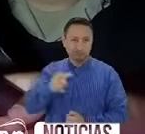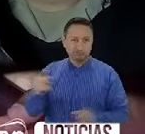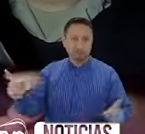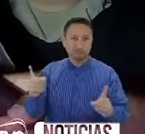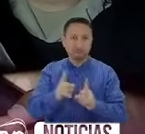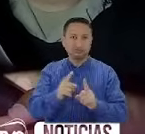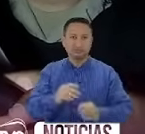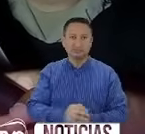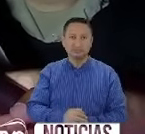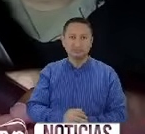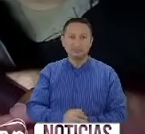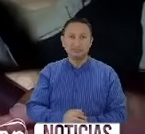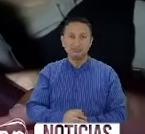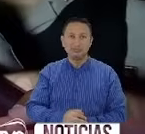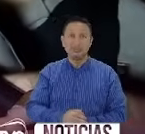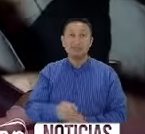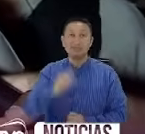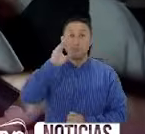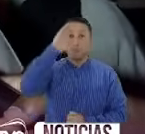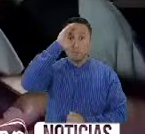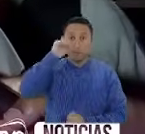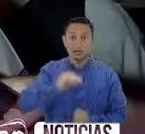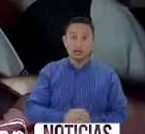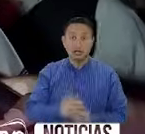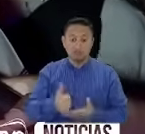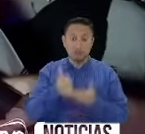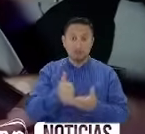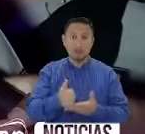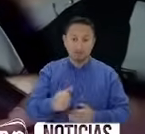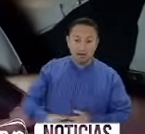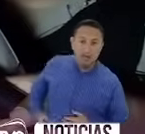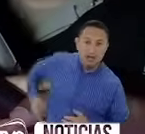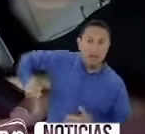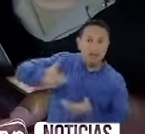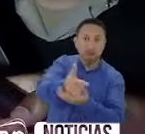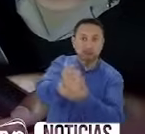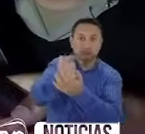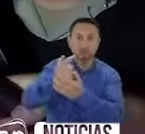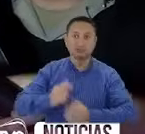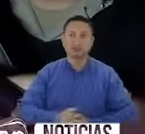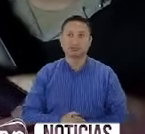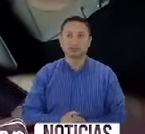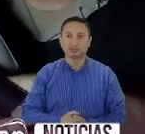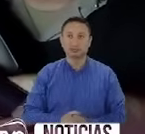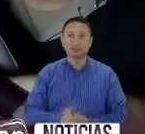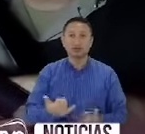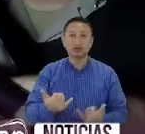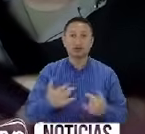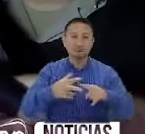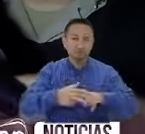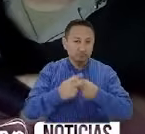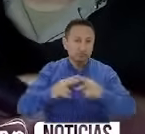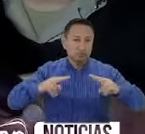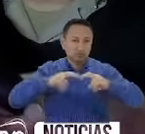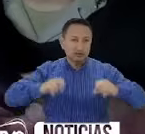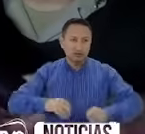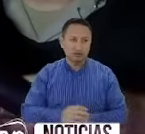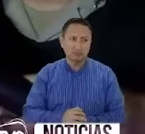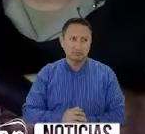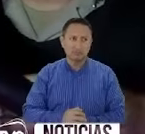pero el policía ofrenda la vida. ¿Repeló el ataque? Estamos en eso, ¿no? Estamos viendo si es que